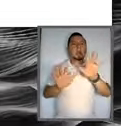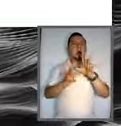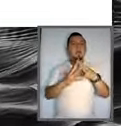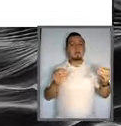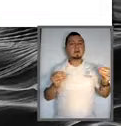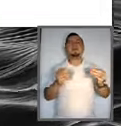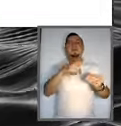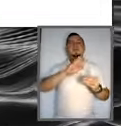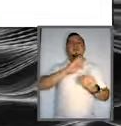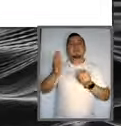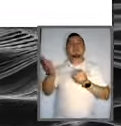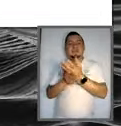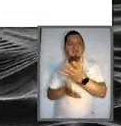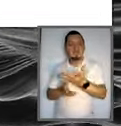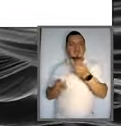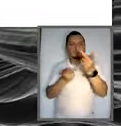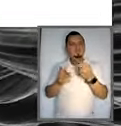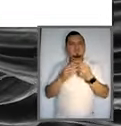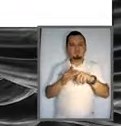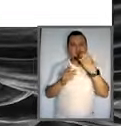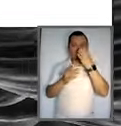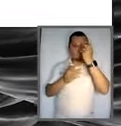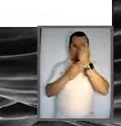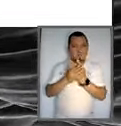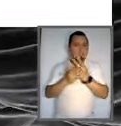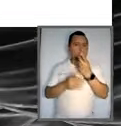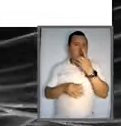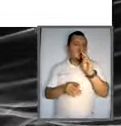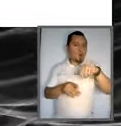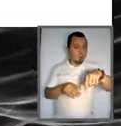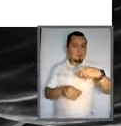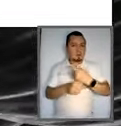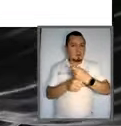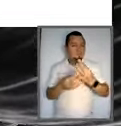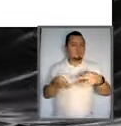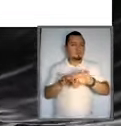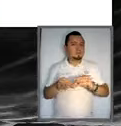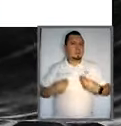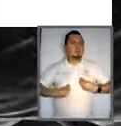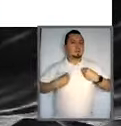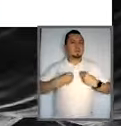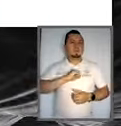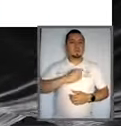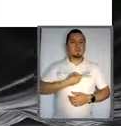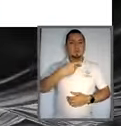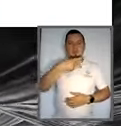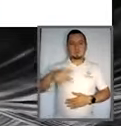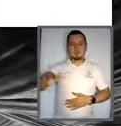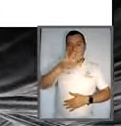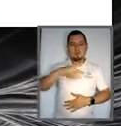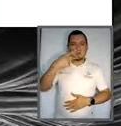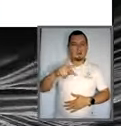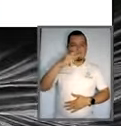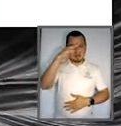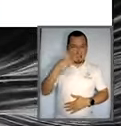bien es cierto que la educación es muy importante, consideramos que es más importante la salud de los mexicanos, y por lo tanto, aunque haya un decreto en relación al